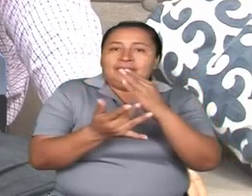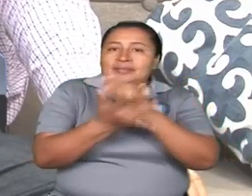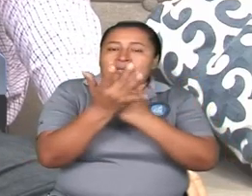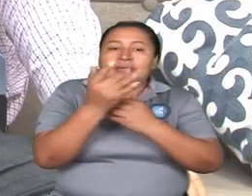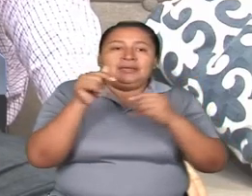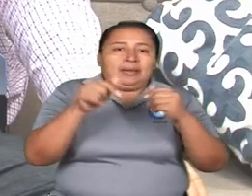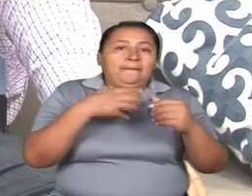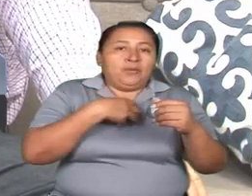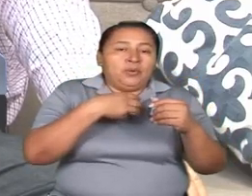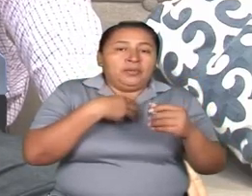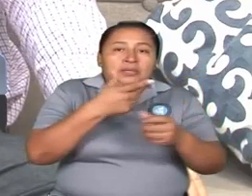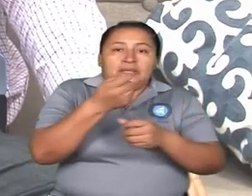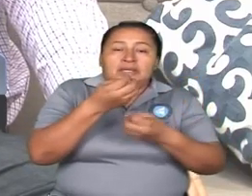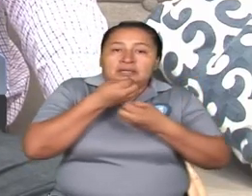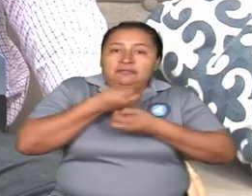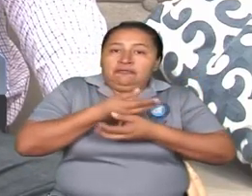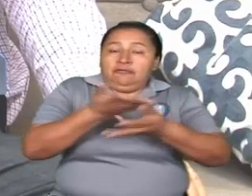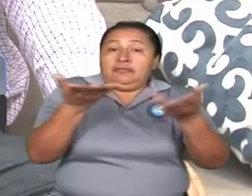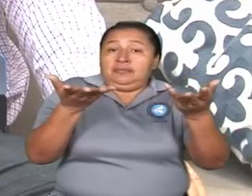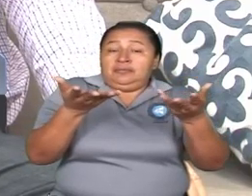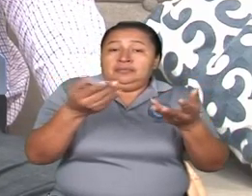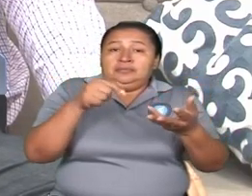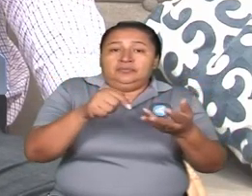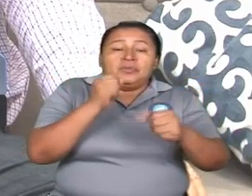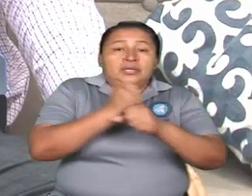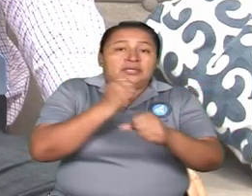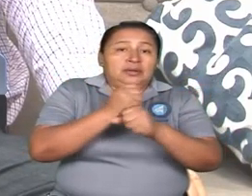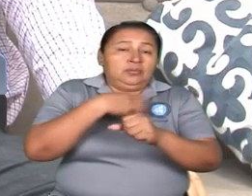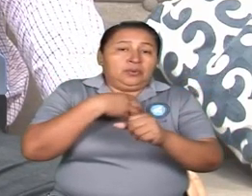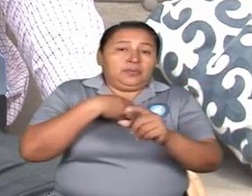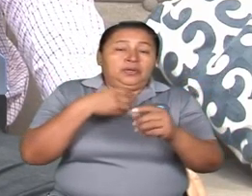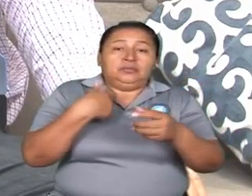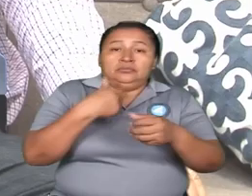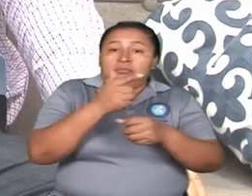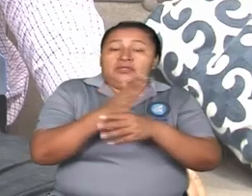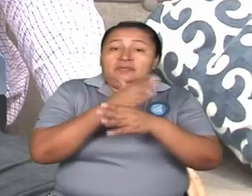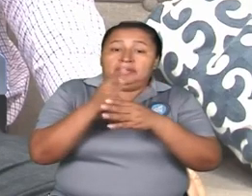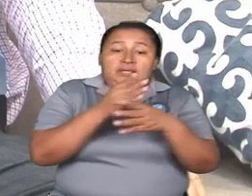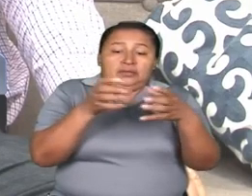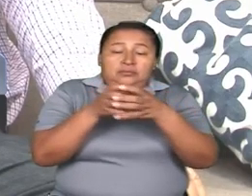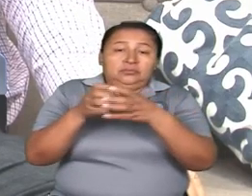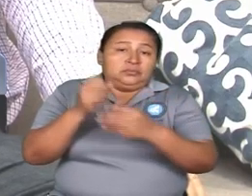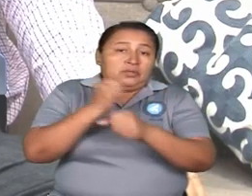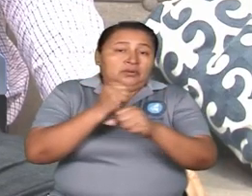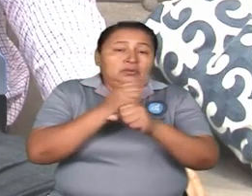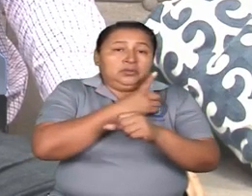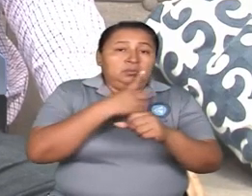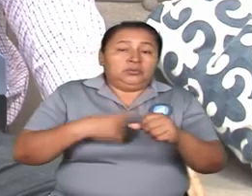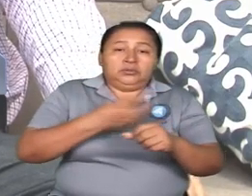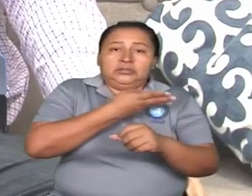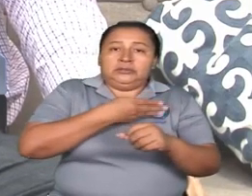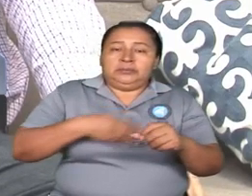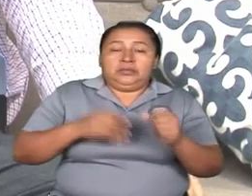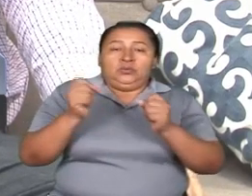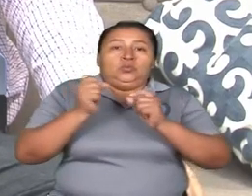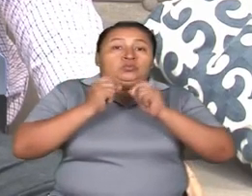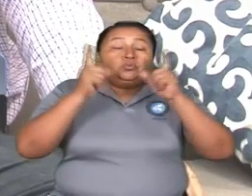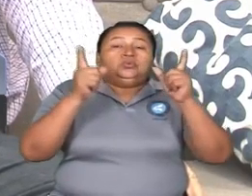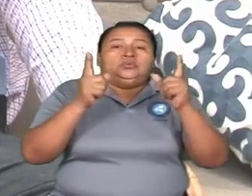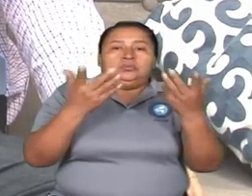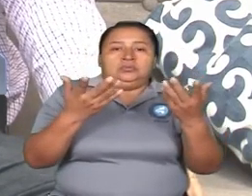del canal que divulga el trabajo de las cámaras de España que impresiona. Pero